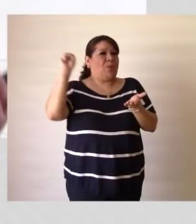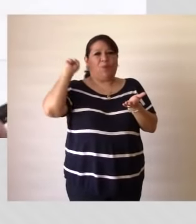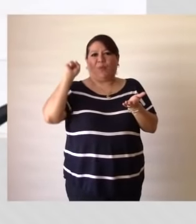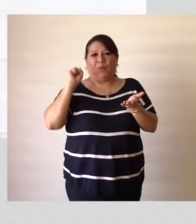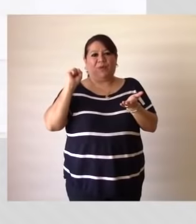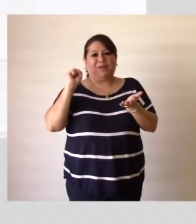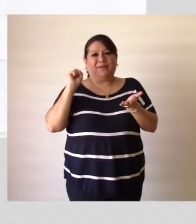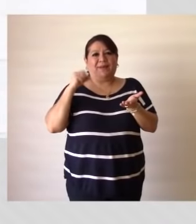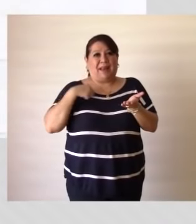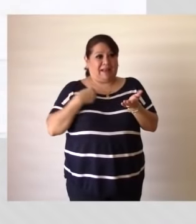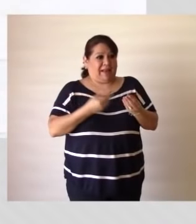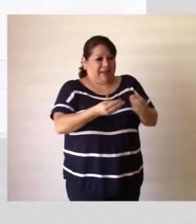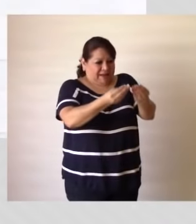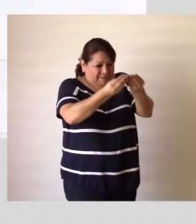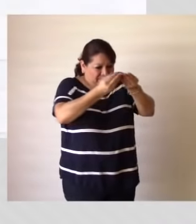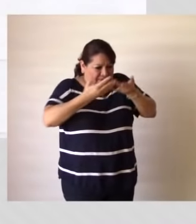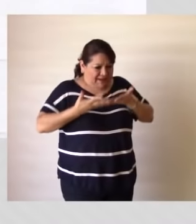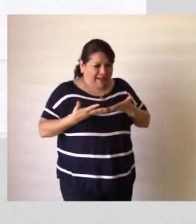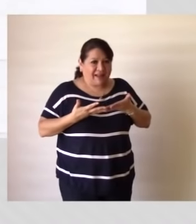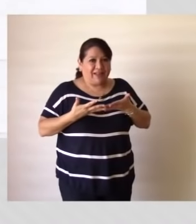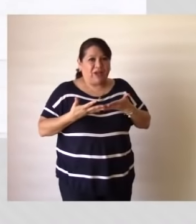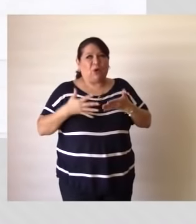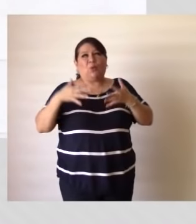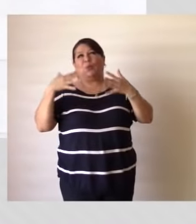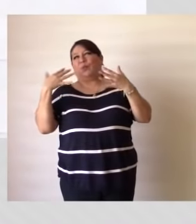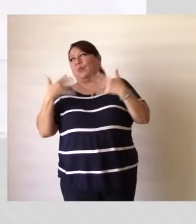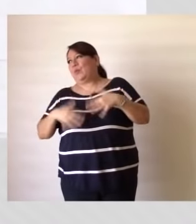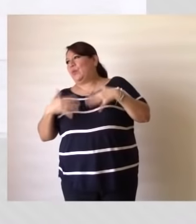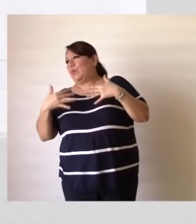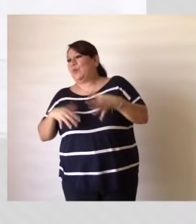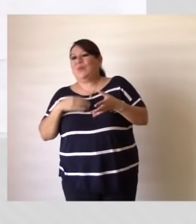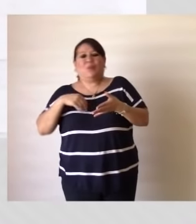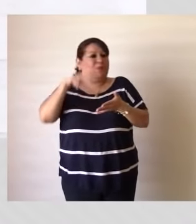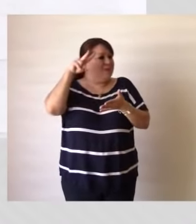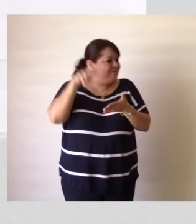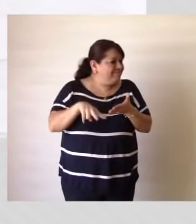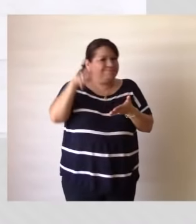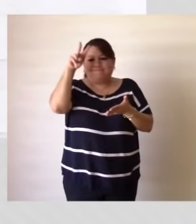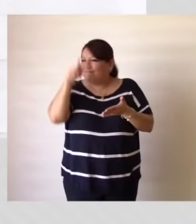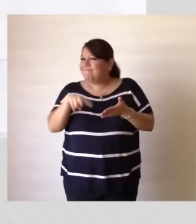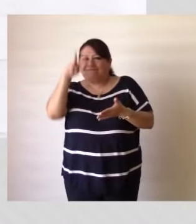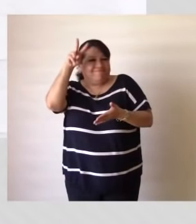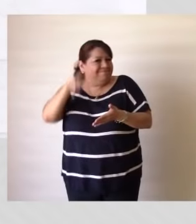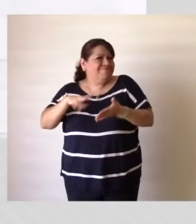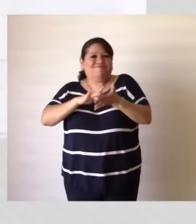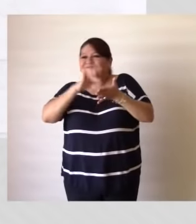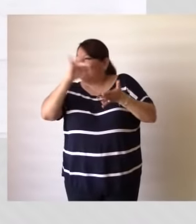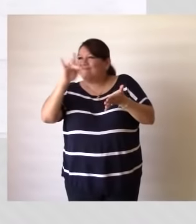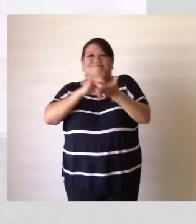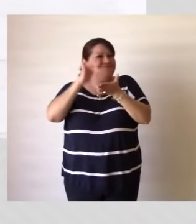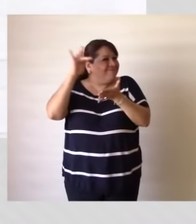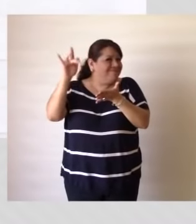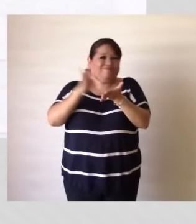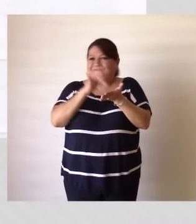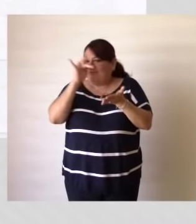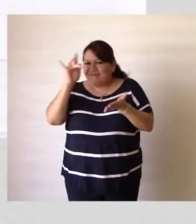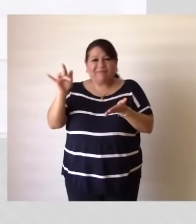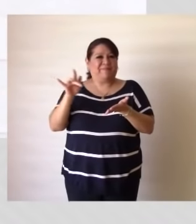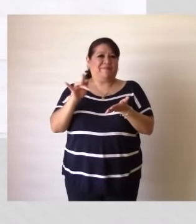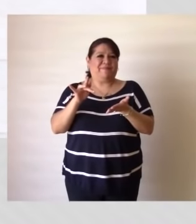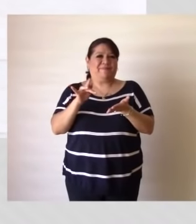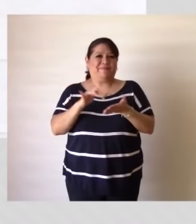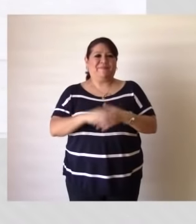agradecimiento es mayor hoy en verdad muchas gracias lo va a agradecer 34 veces a